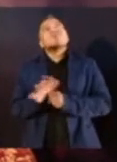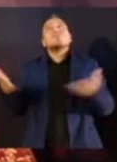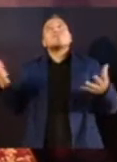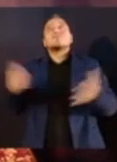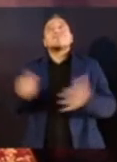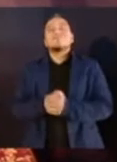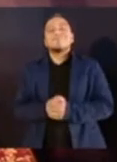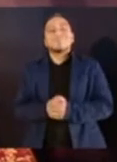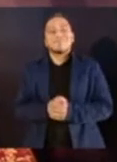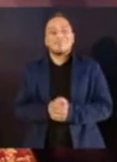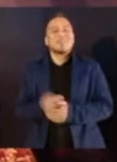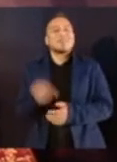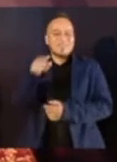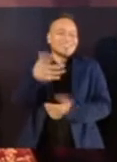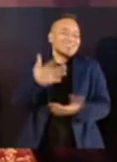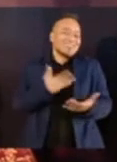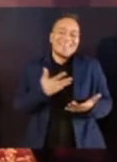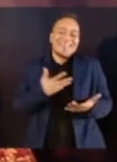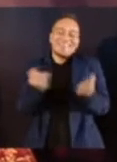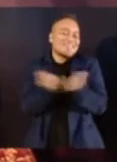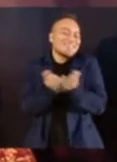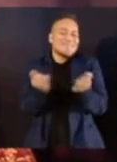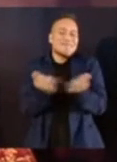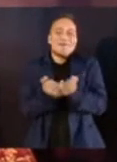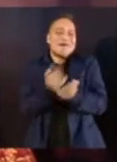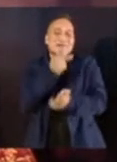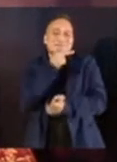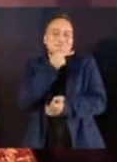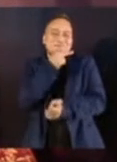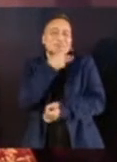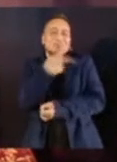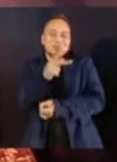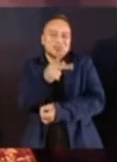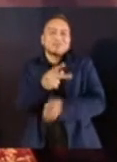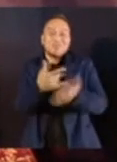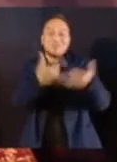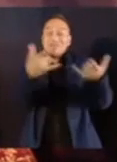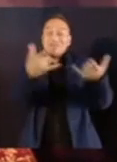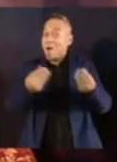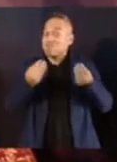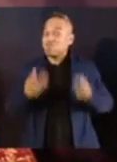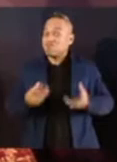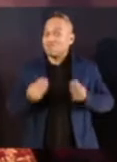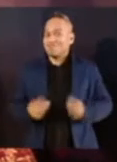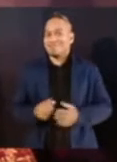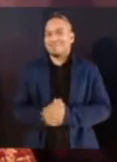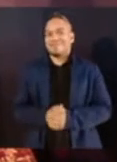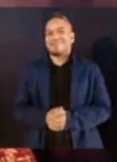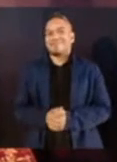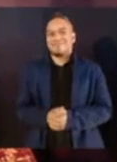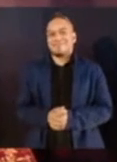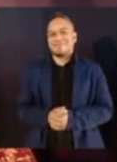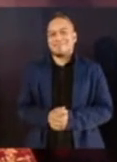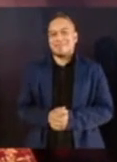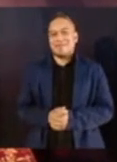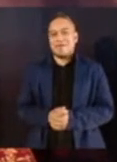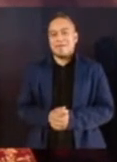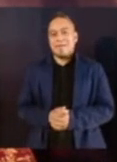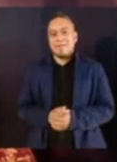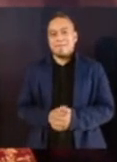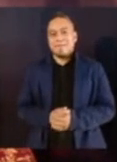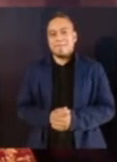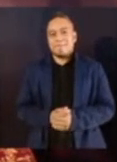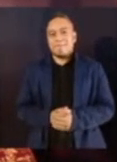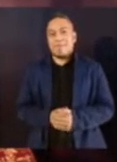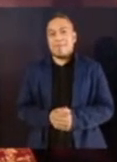uno de ustedes tiene de sus padres. De manera que eso mejor me lo reservo para, pues no diré